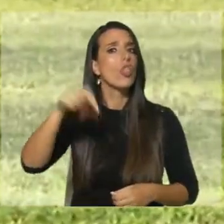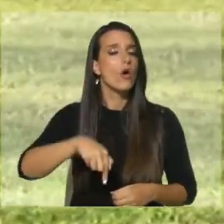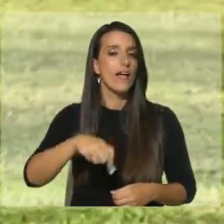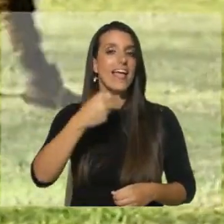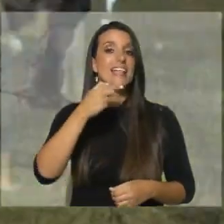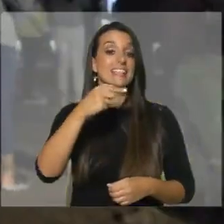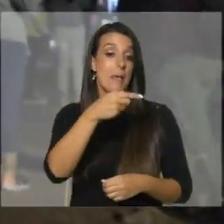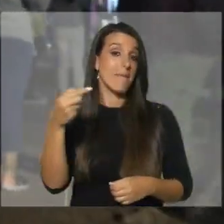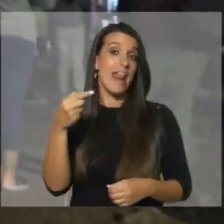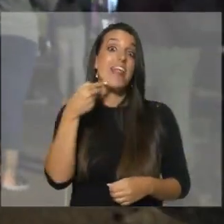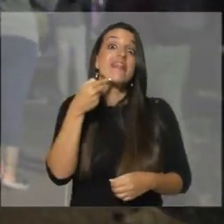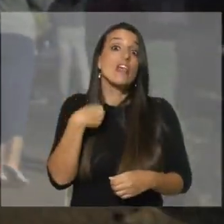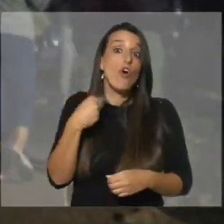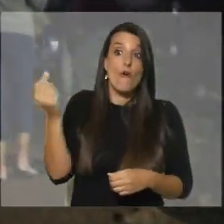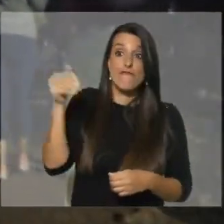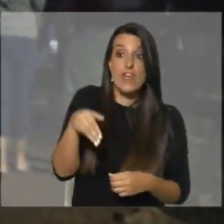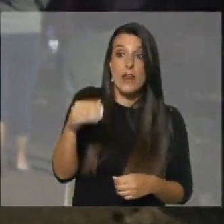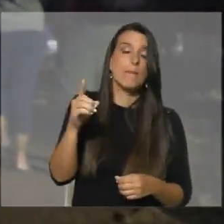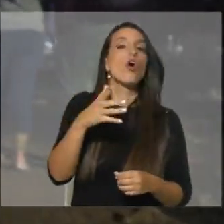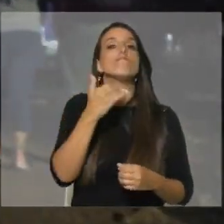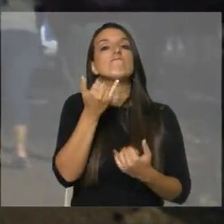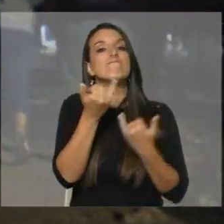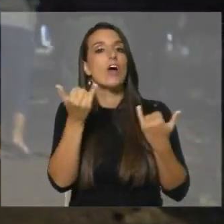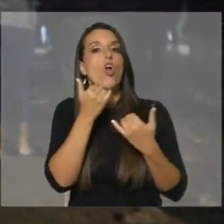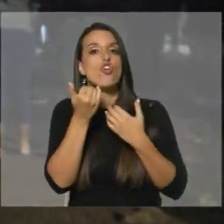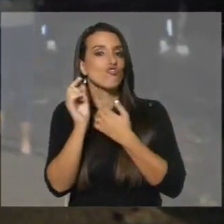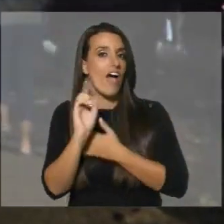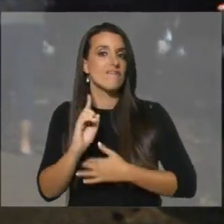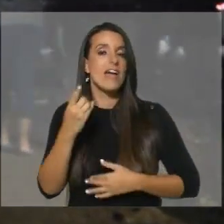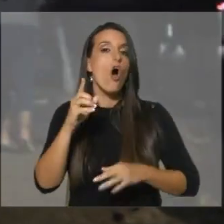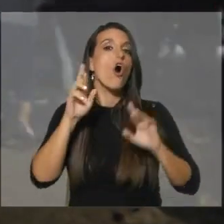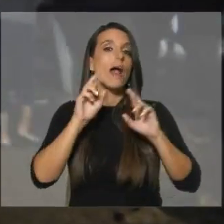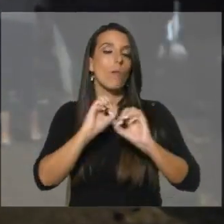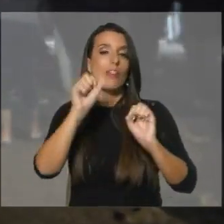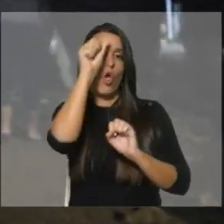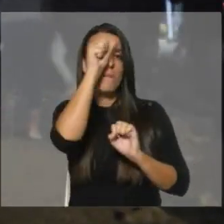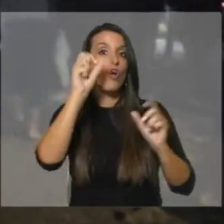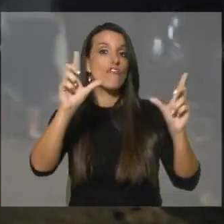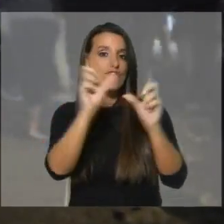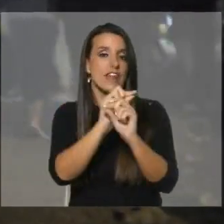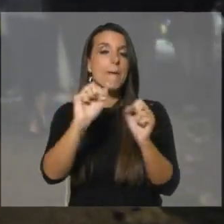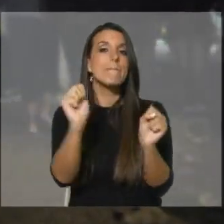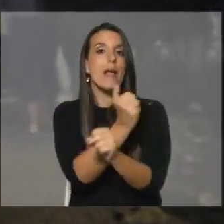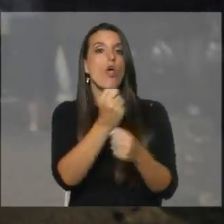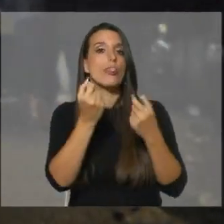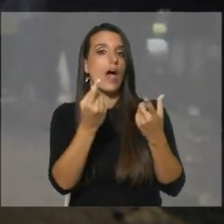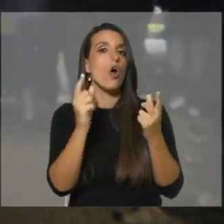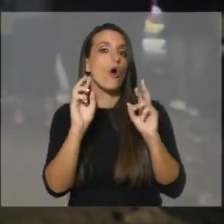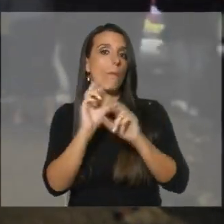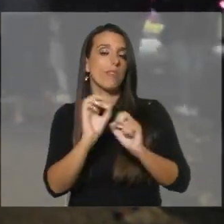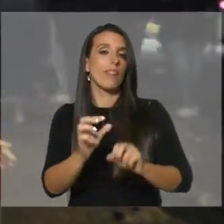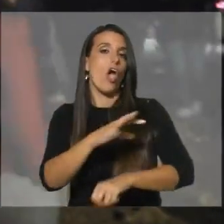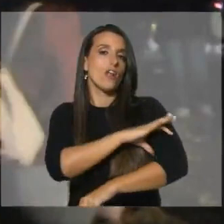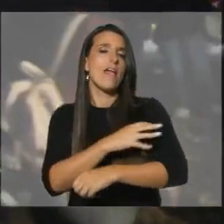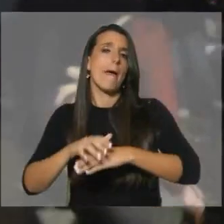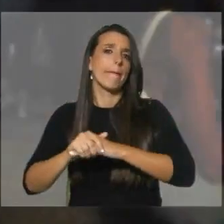venía en la semana, no sabemos bien qué día, esperamos tenerlo para el cierre, para el domingo con la entrega de premios. Generalmente viene, es un amigo